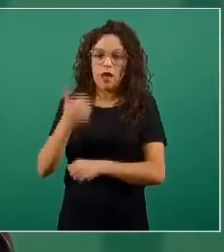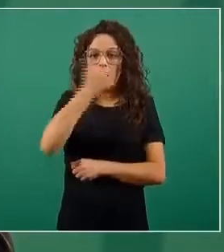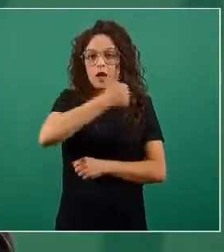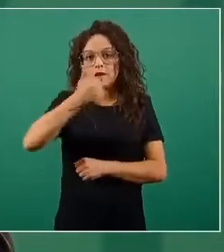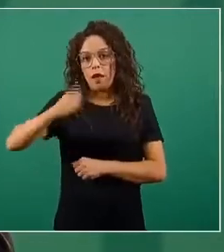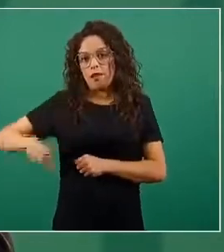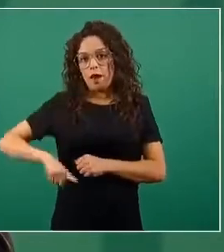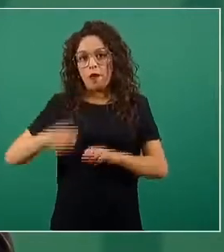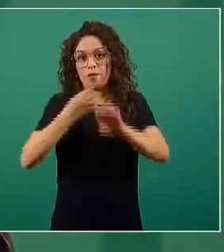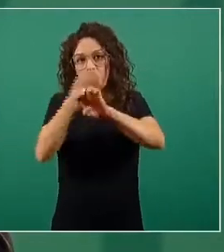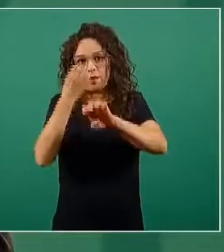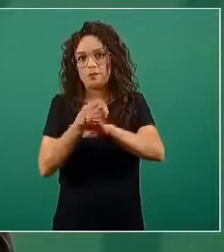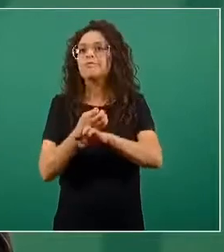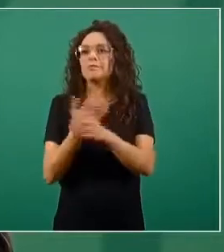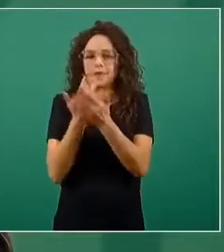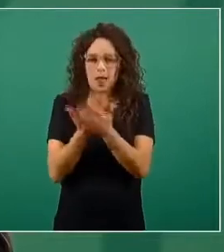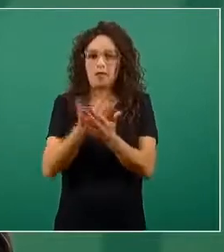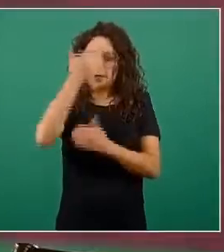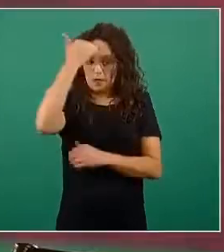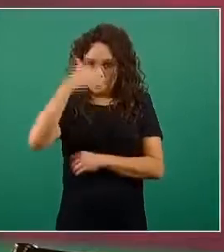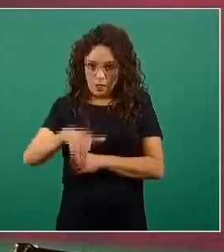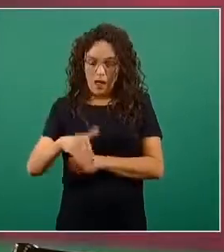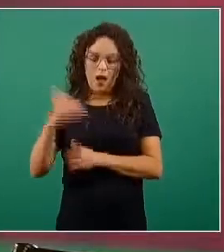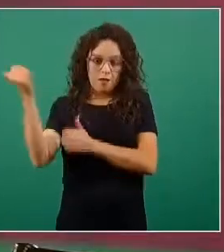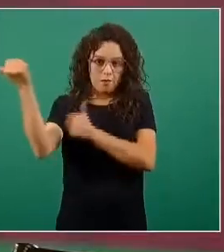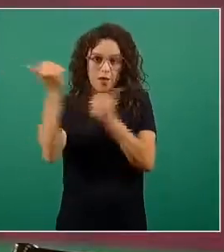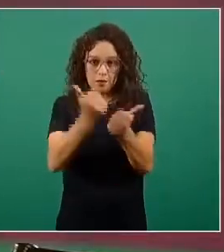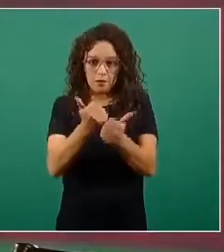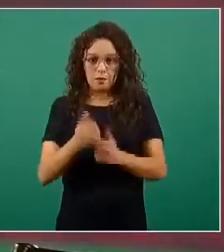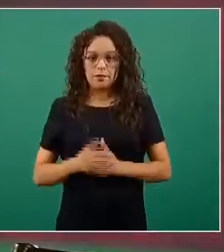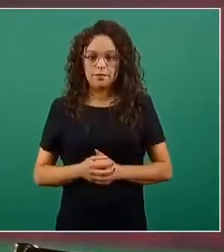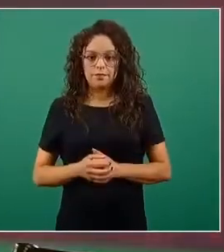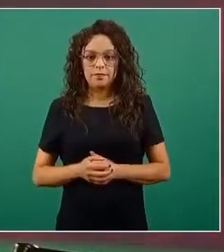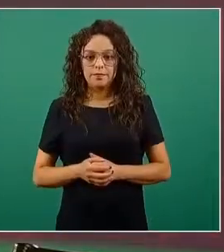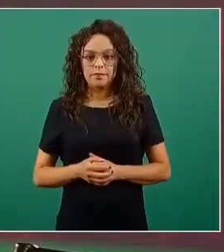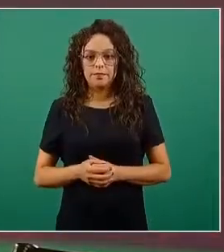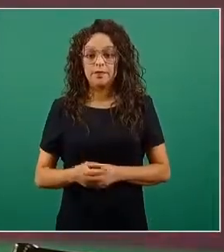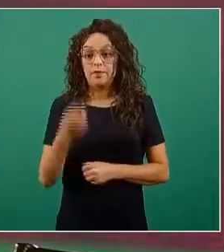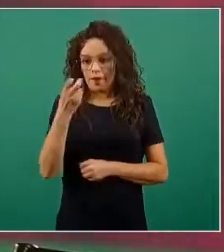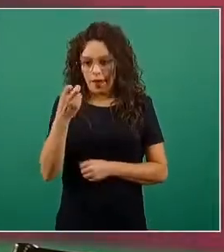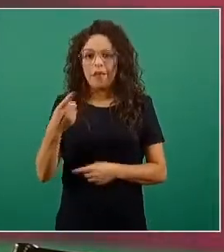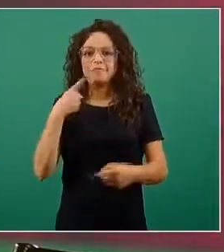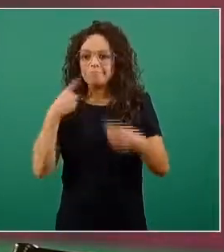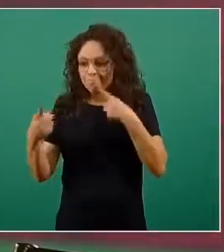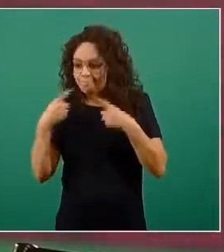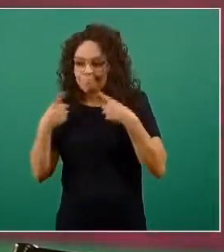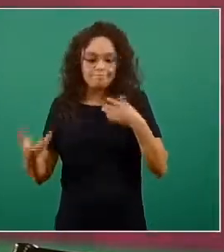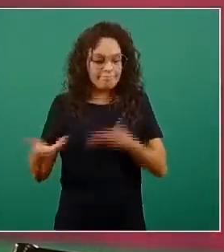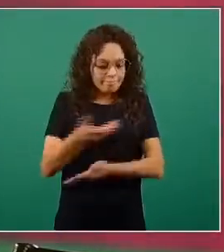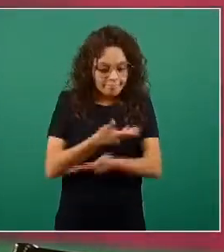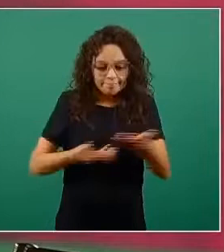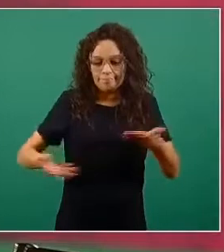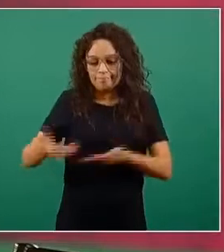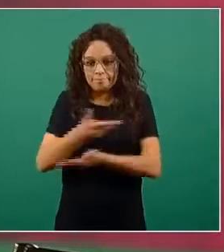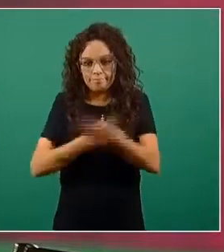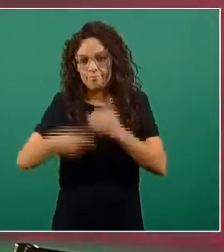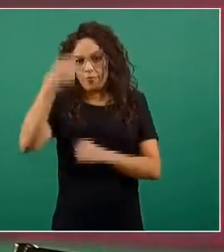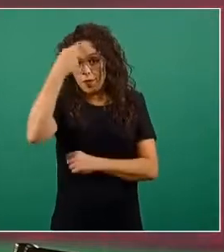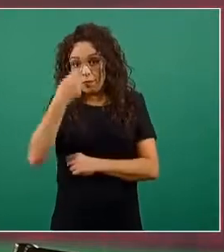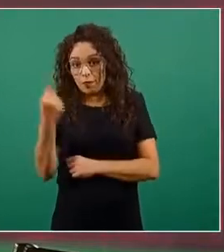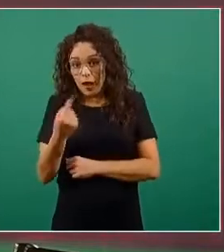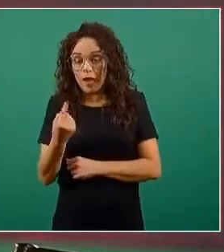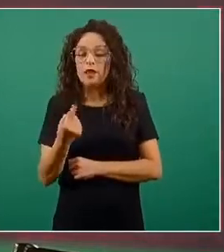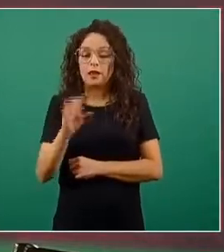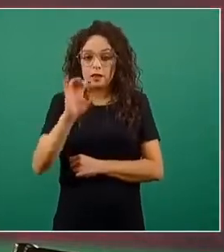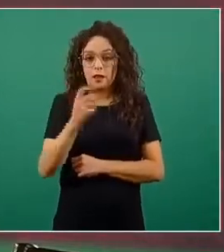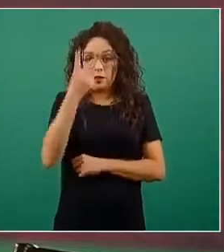está obviamente esperando, y que entiendo que eso ha sido justo el diálogo que se ha venido teniendo para que las 32 entidades tengan la